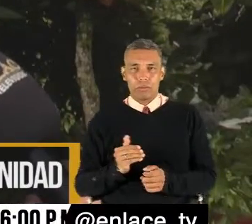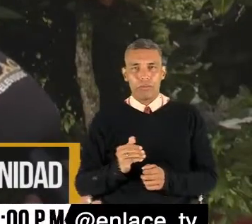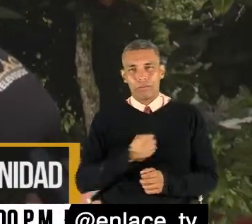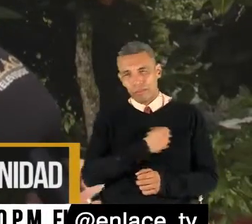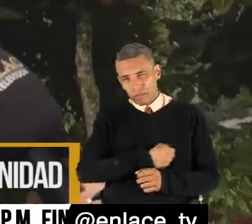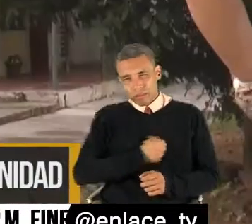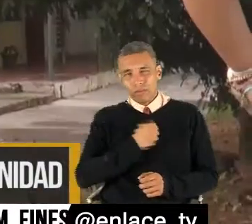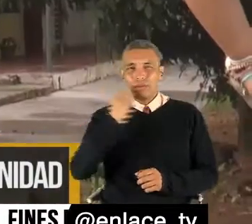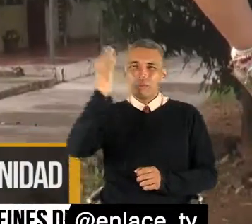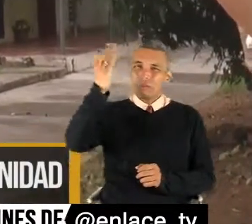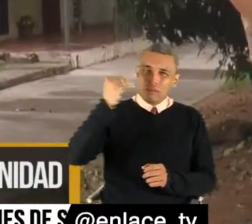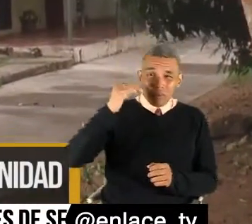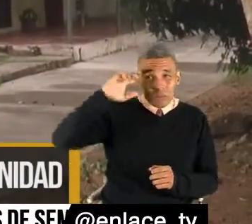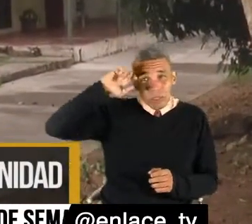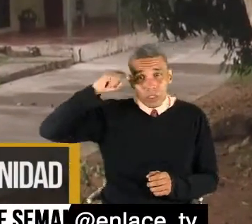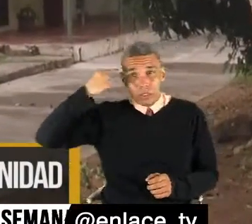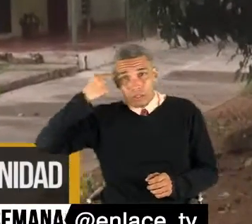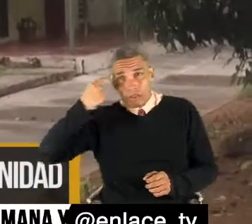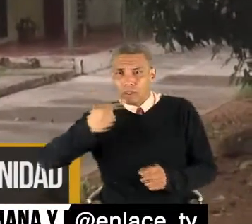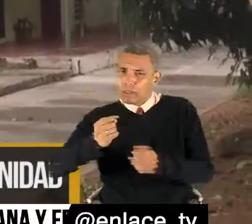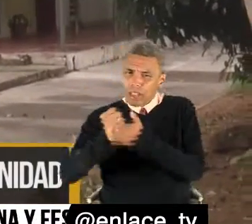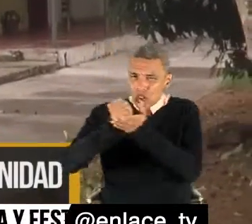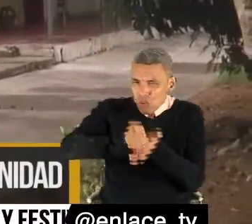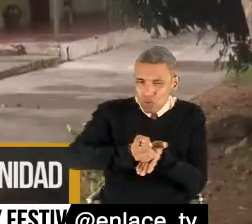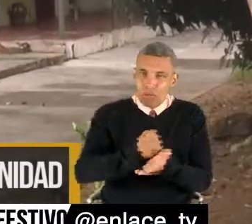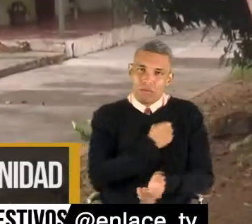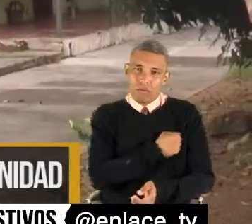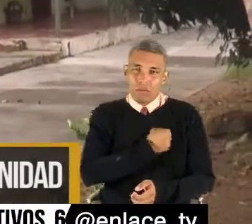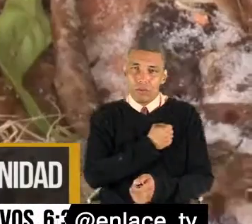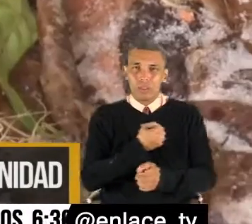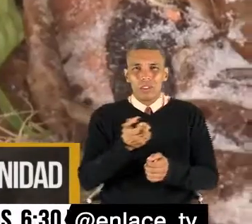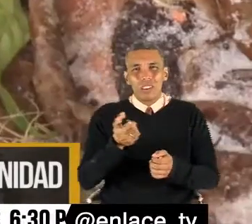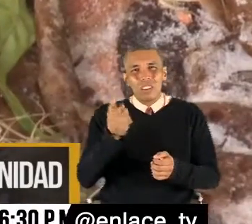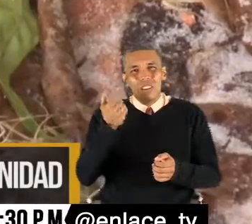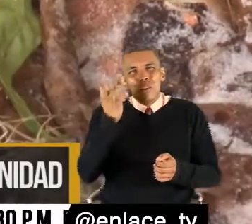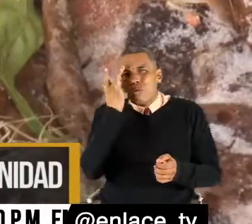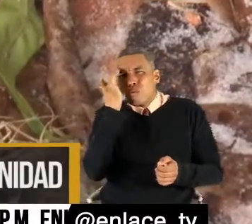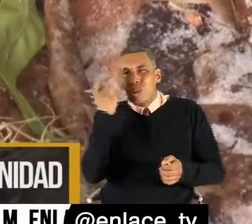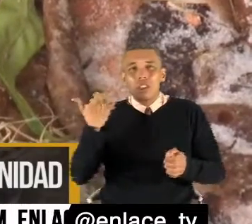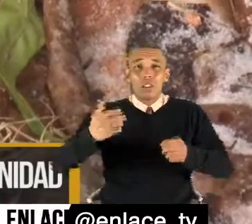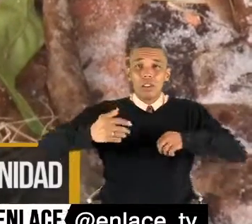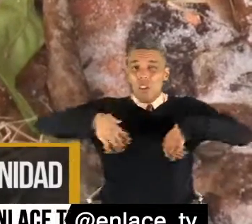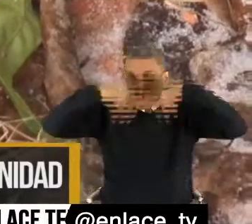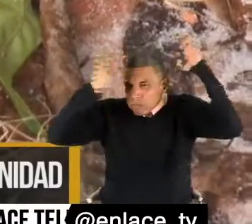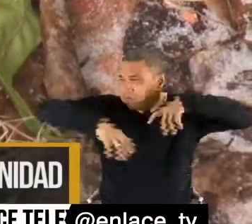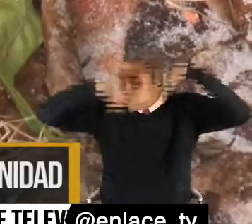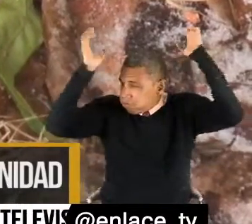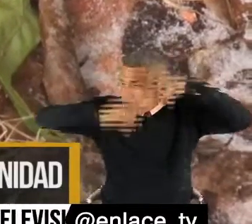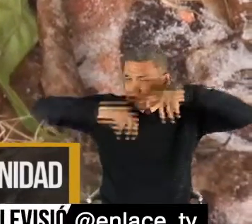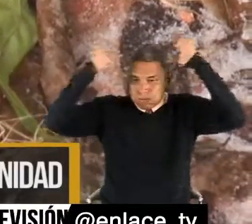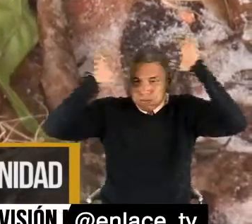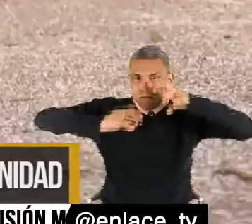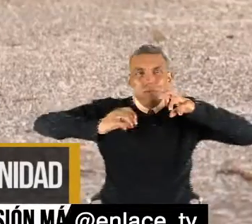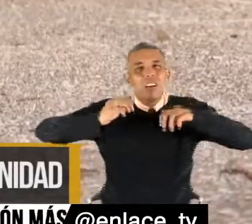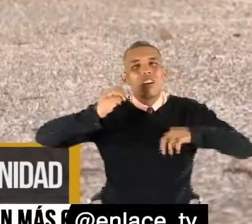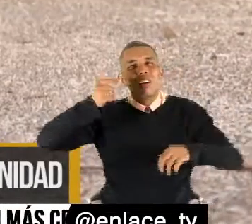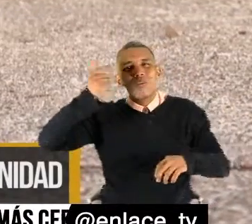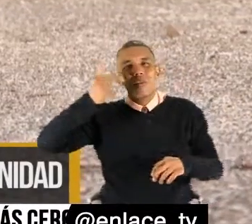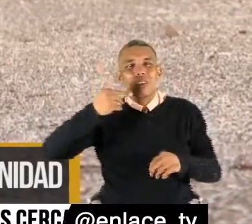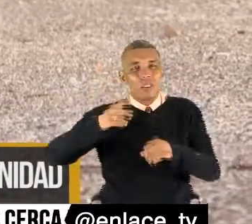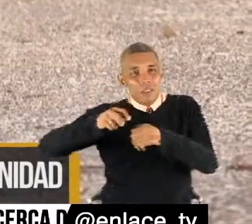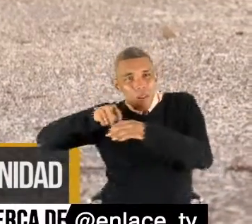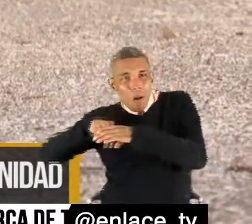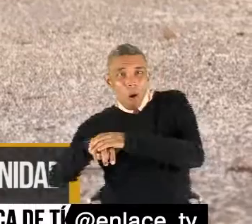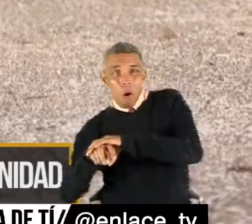corrijan esta anormalidad. El incremento de las lluvias de las últimas horas hace que se reproduzcan aún más los caracoles africanos, según